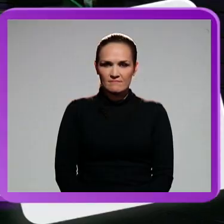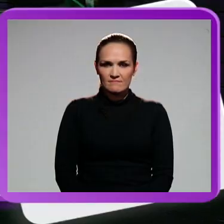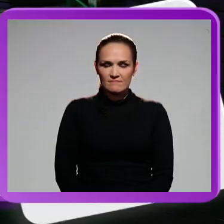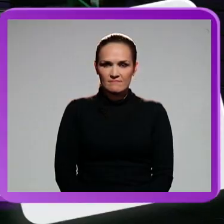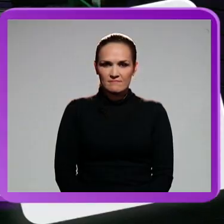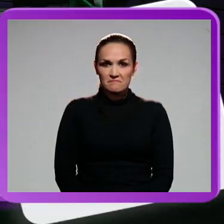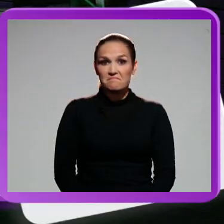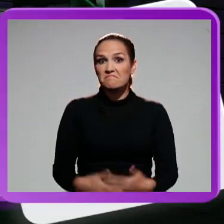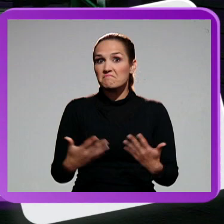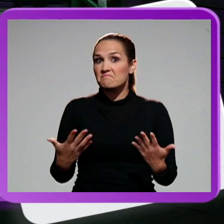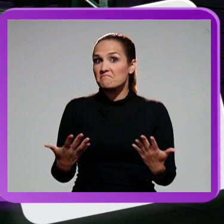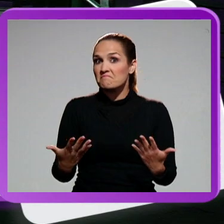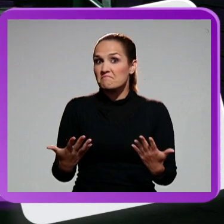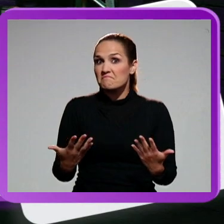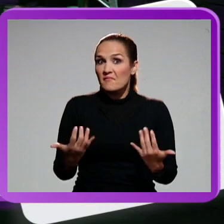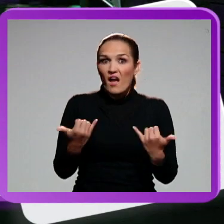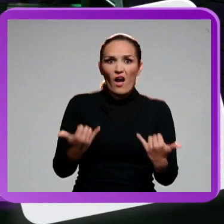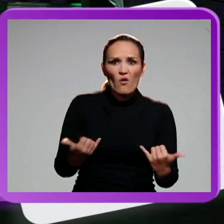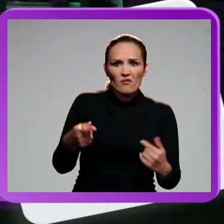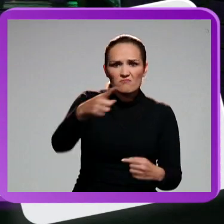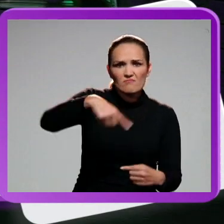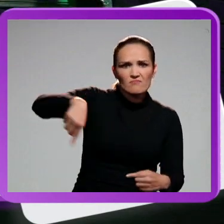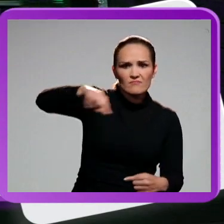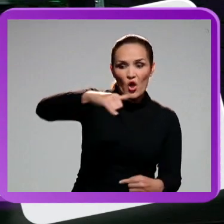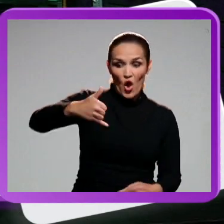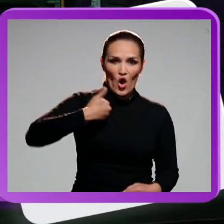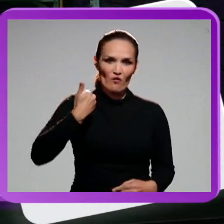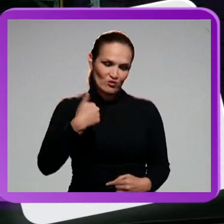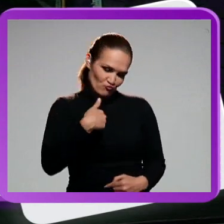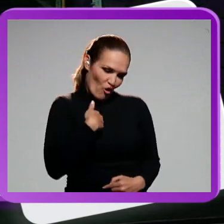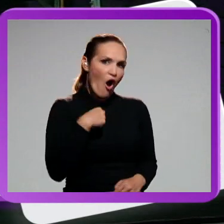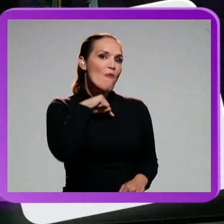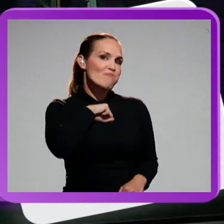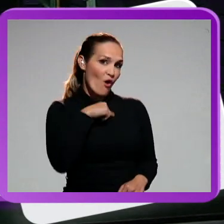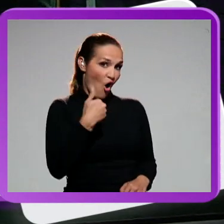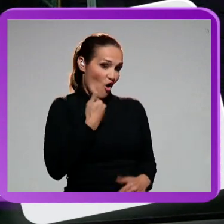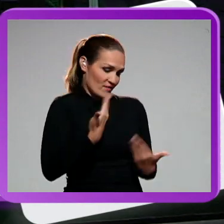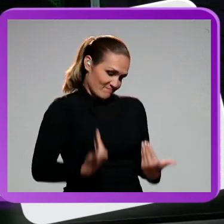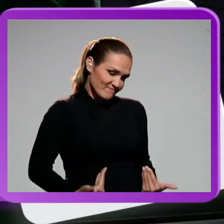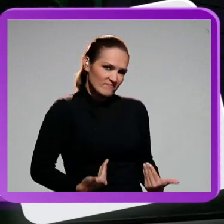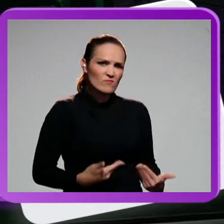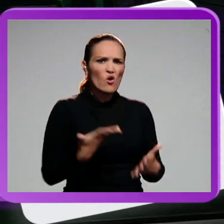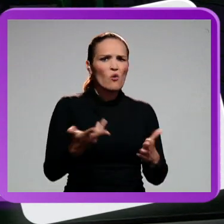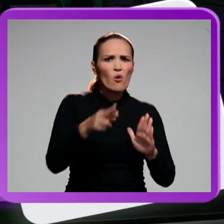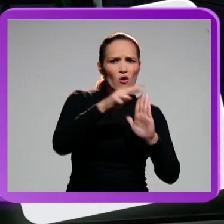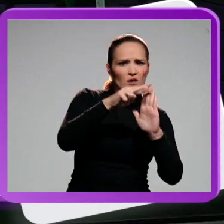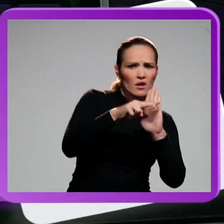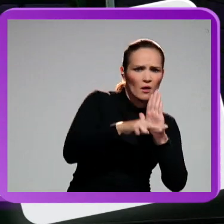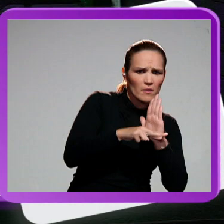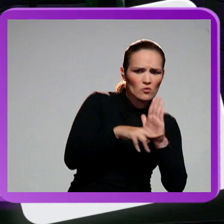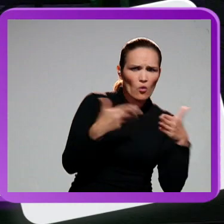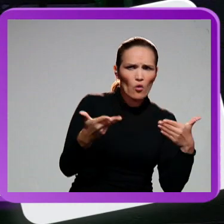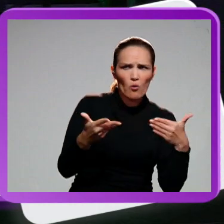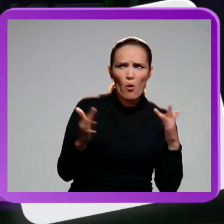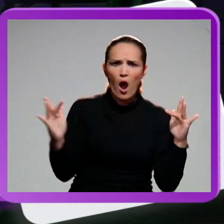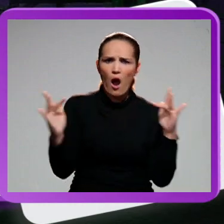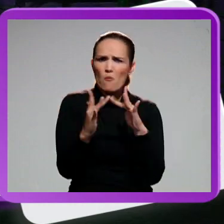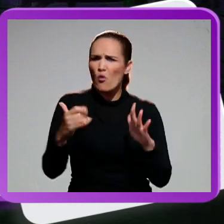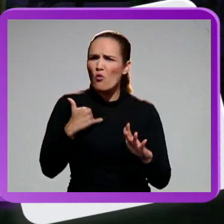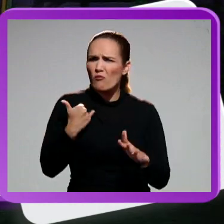Bueno, pero queremos saber, los jóvenes como yo, qué regulación tienen estos temas, los contenidos.